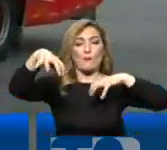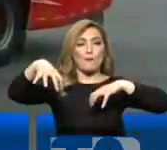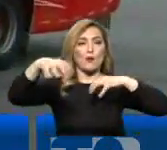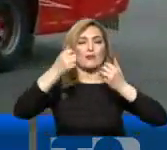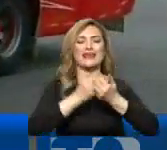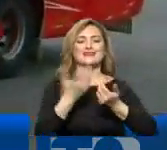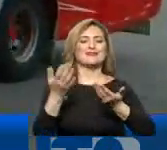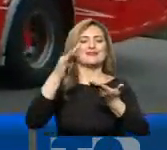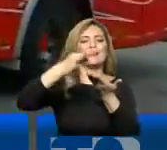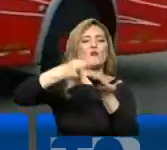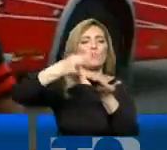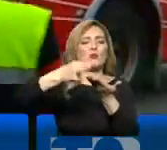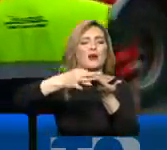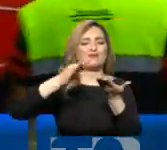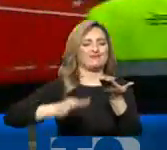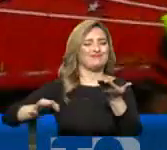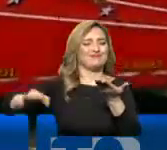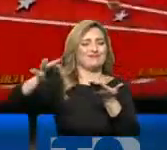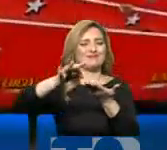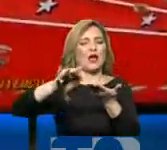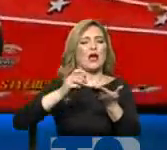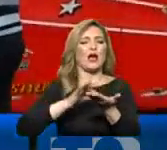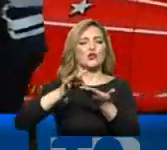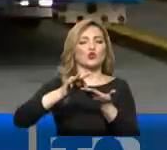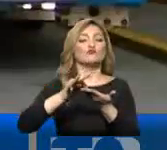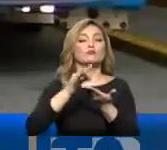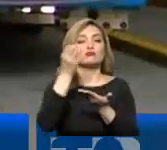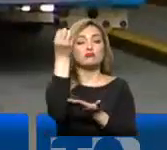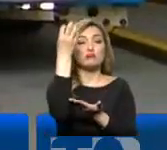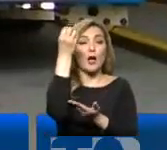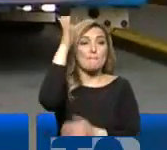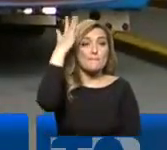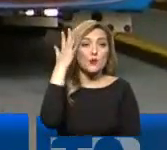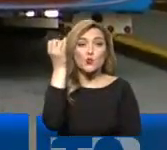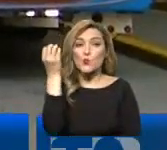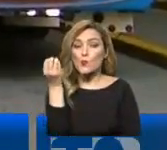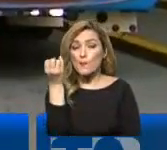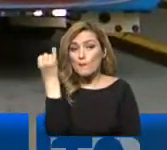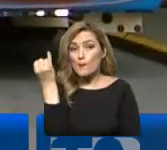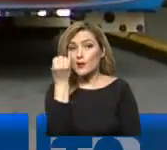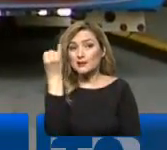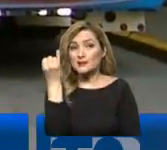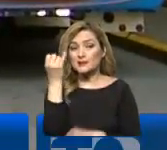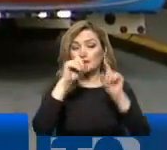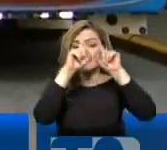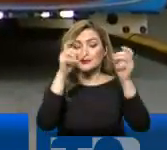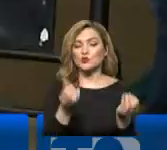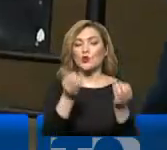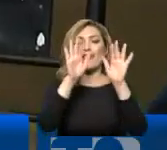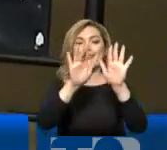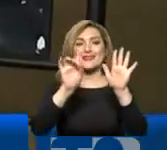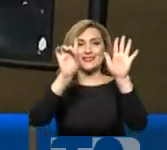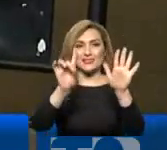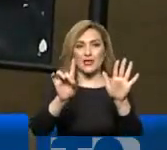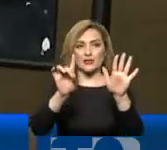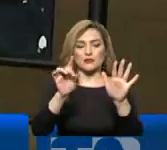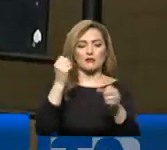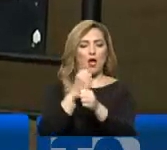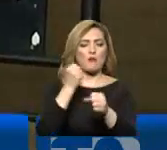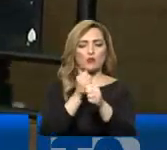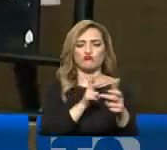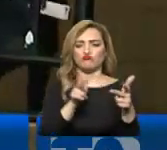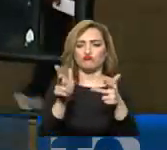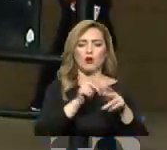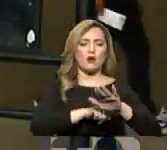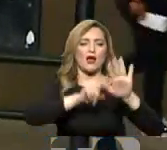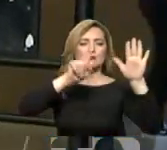entre cantones que se encuentran con semáforo amarillo o verde. Un total de 16 cooperativas empezaron a cumplir sus recorridos en horarios de